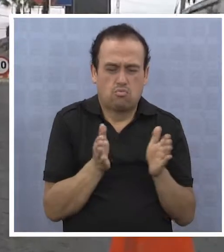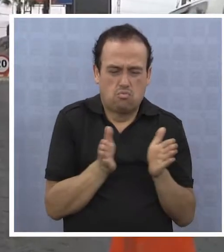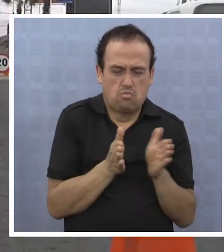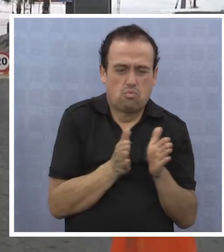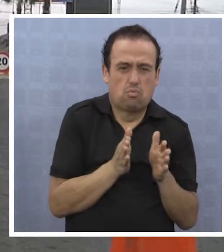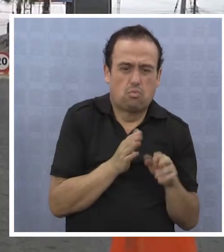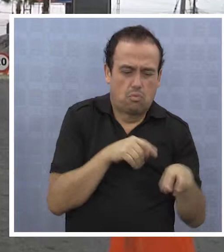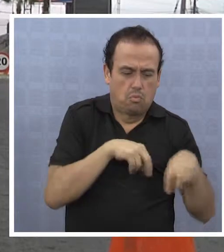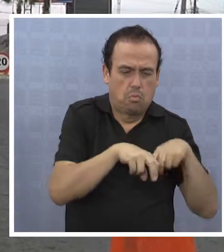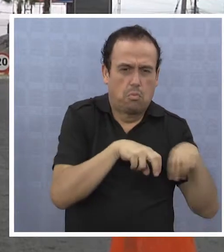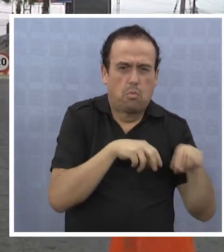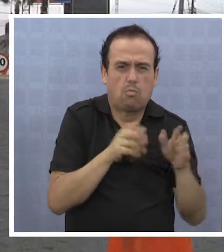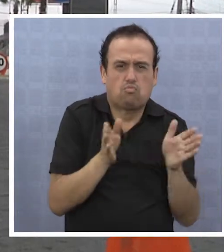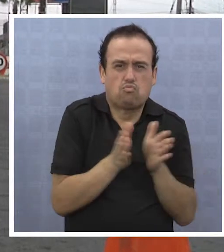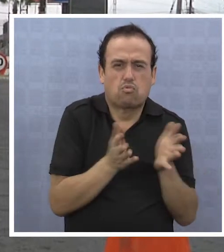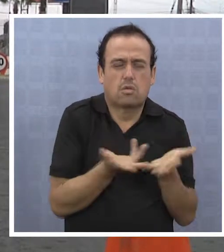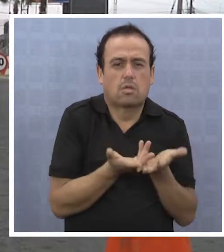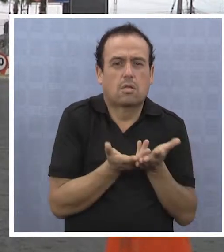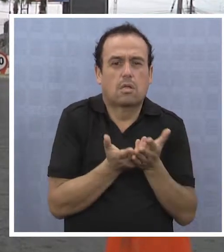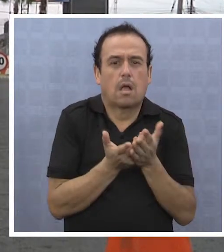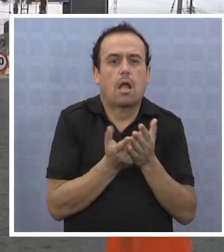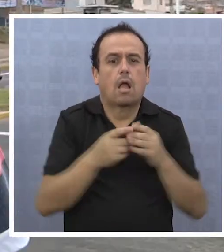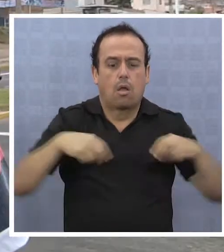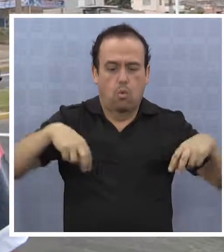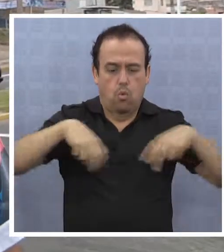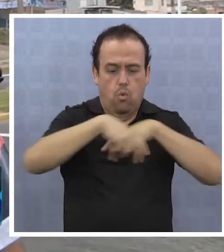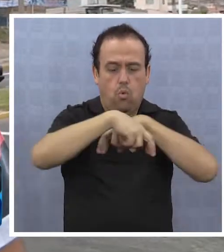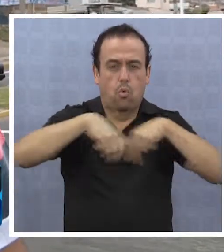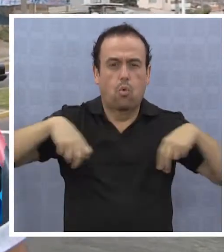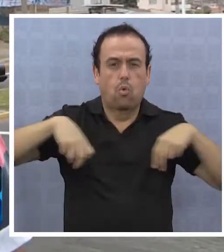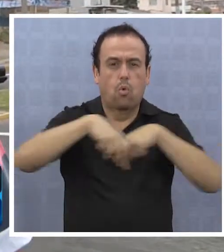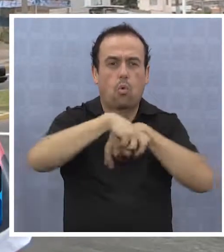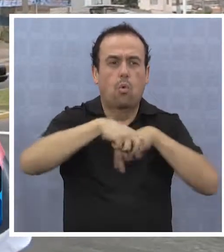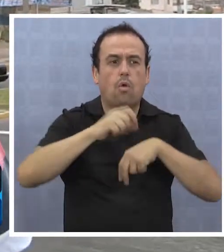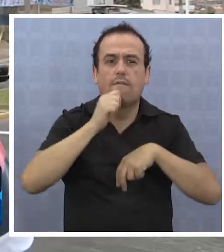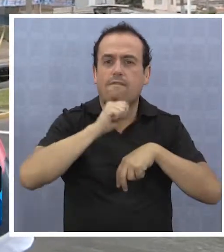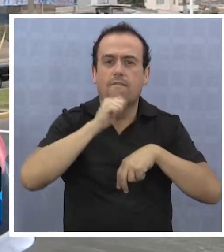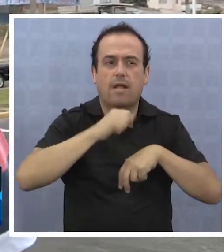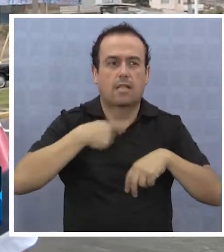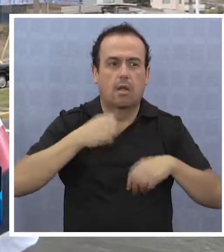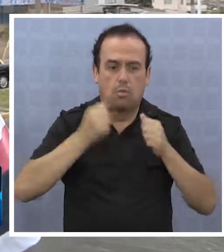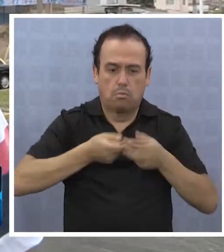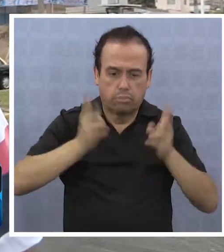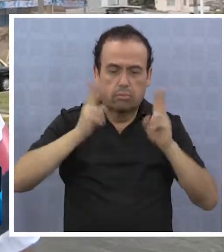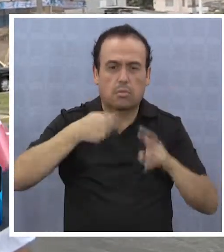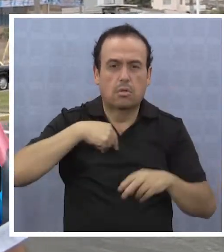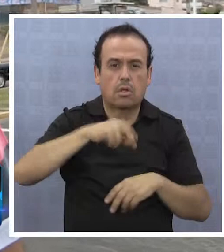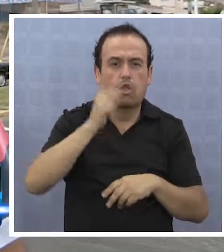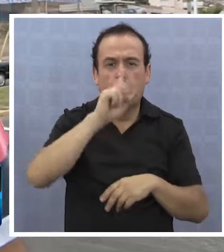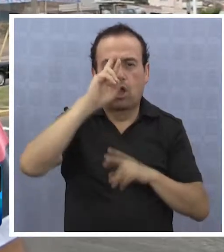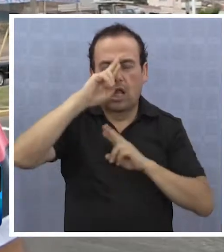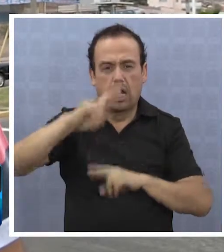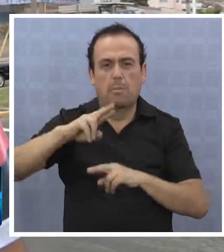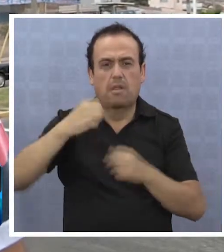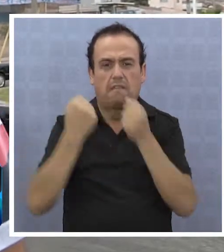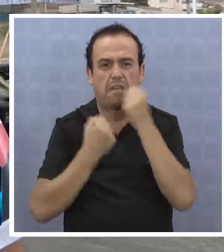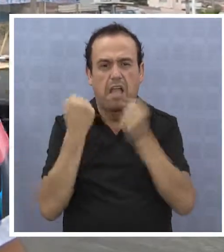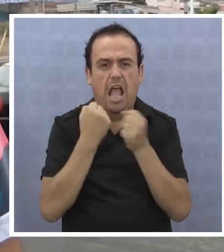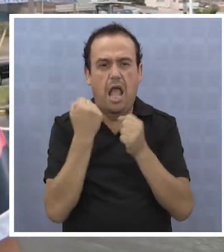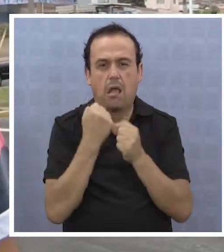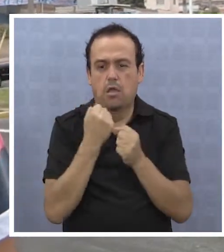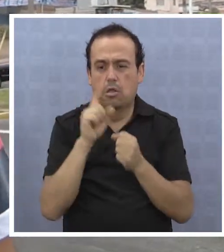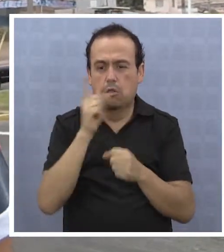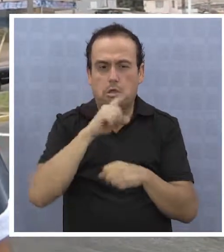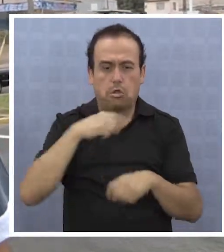paso peatonal para cruzar. Los cruces, no, todavía no está habilitado como para que cruce las personas. No respetan, inclusive los vehículos no respetan